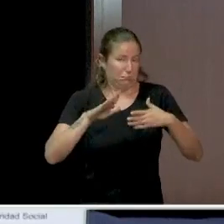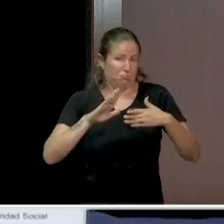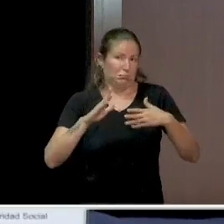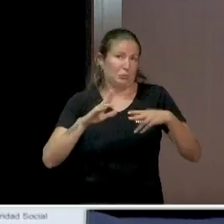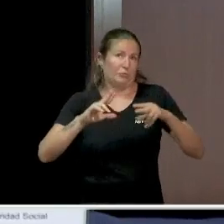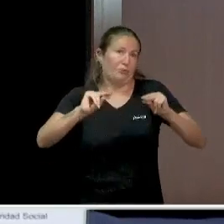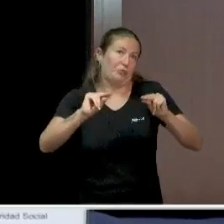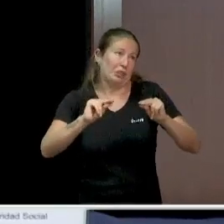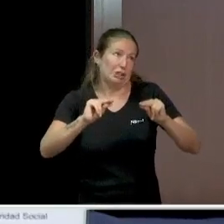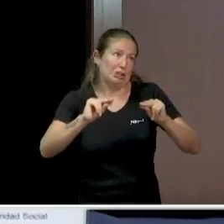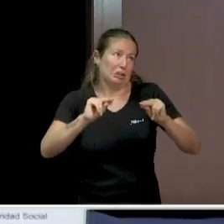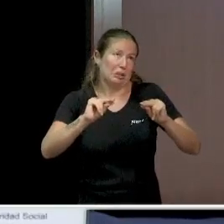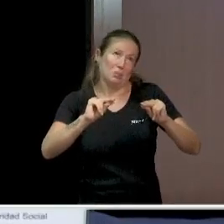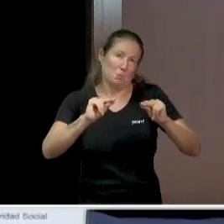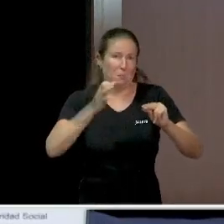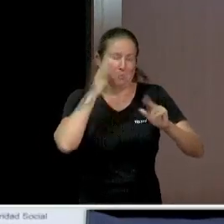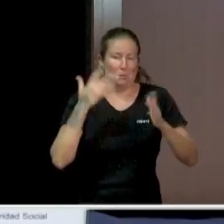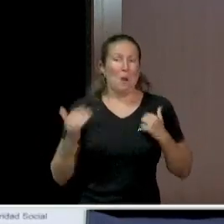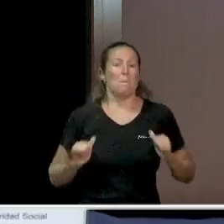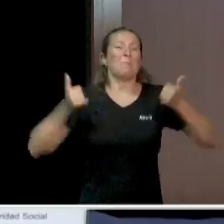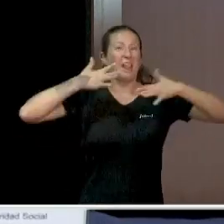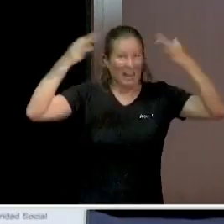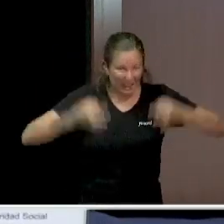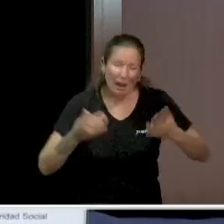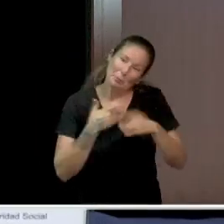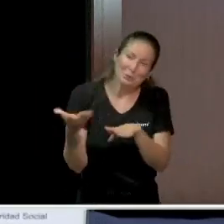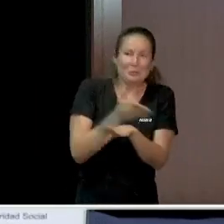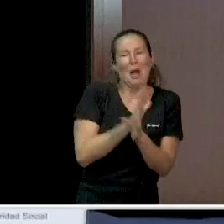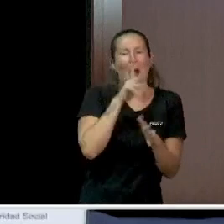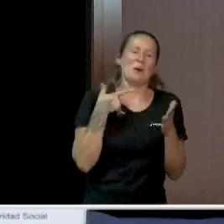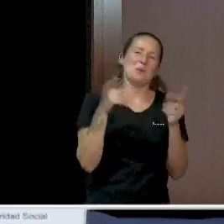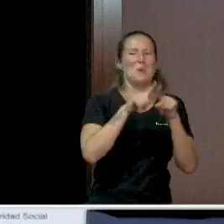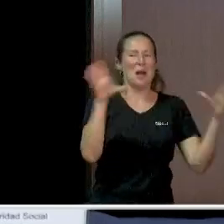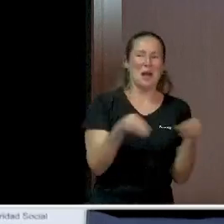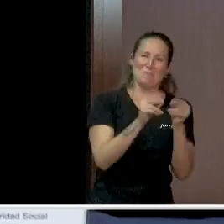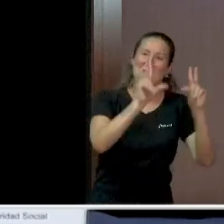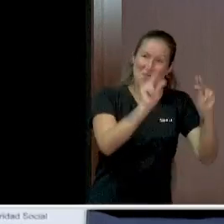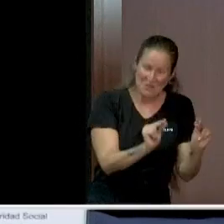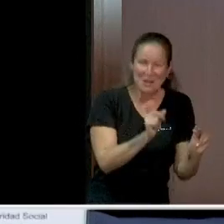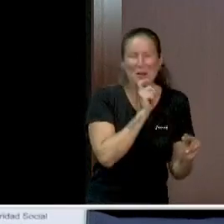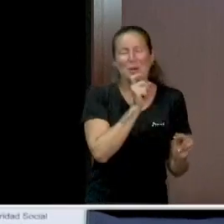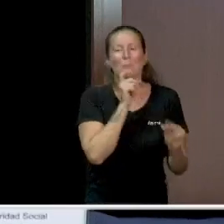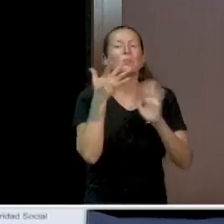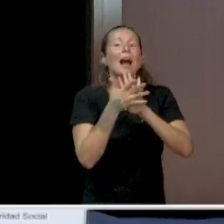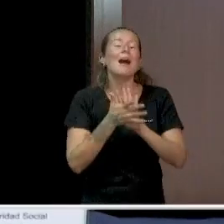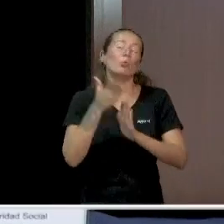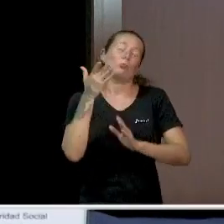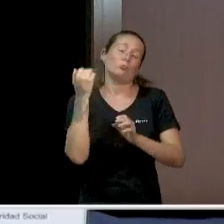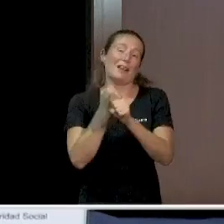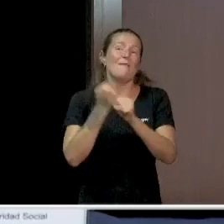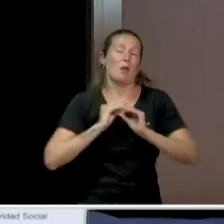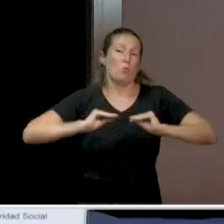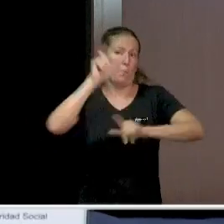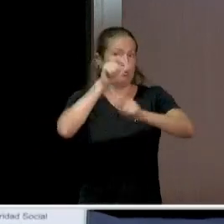empezar, valga la antítesis, ¿no?, que es muy baja la participación en el mercado de trabajo, digo, de las personas con